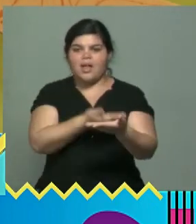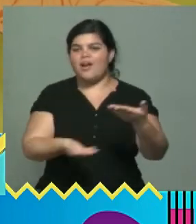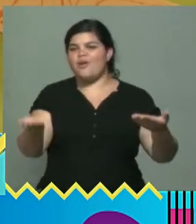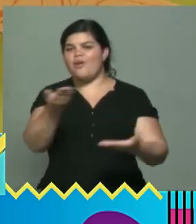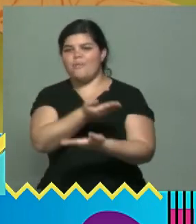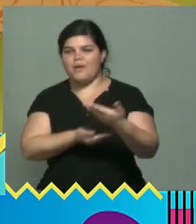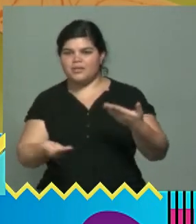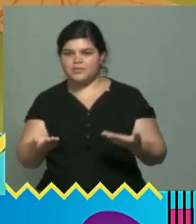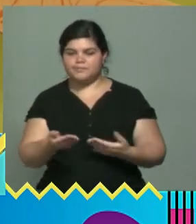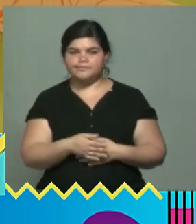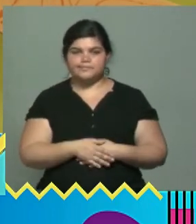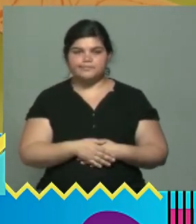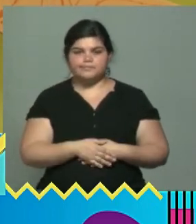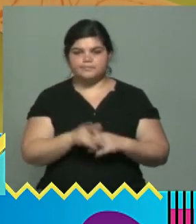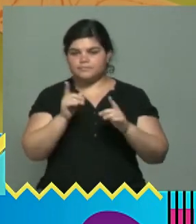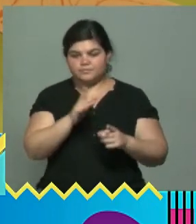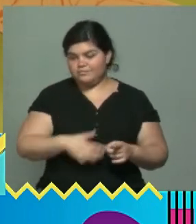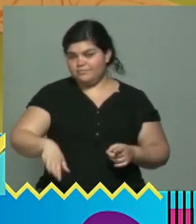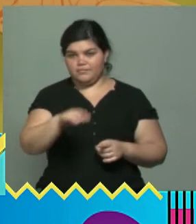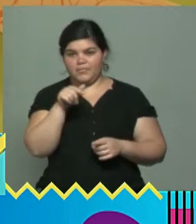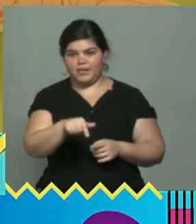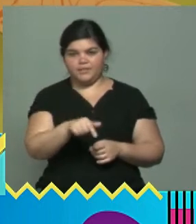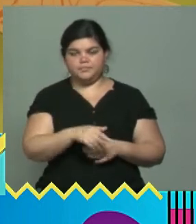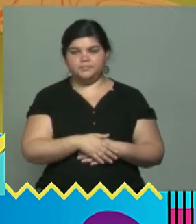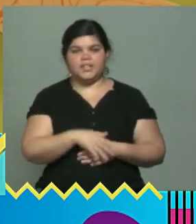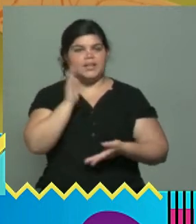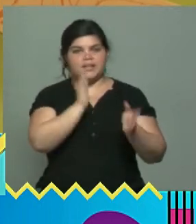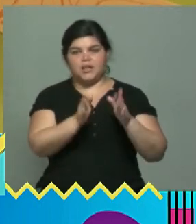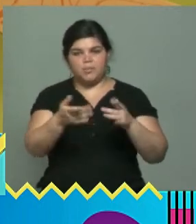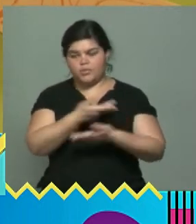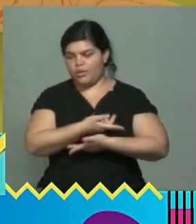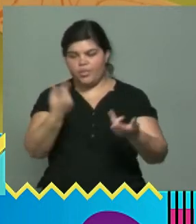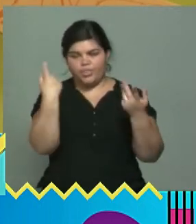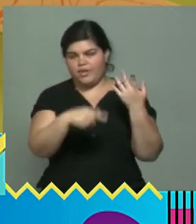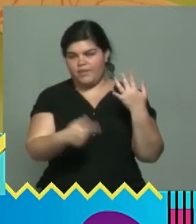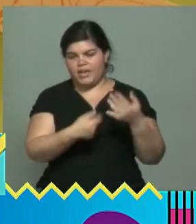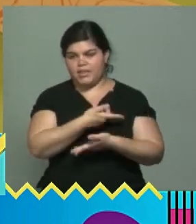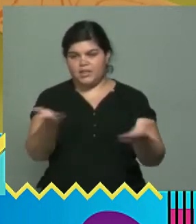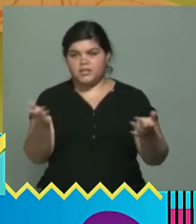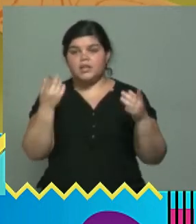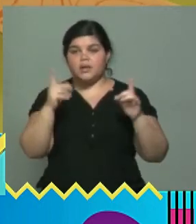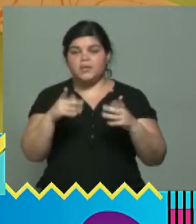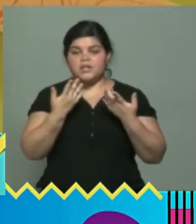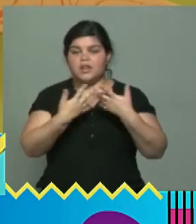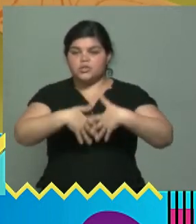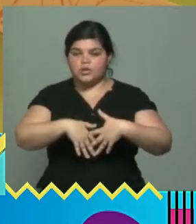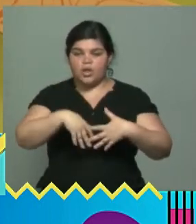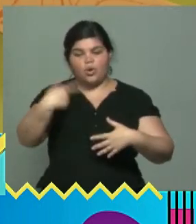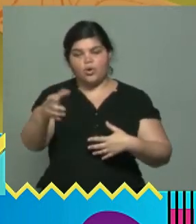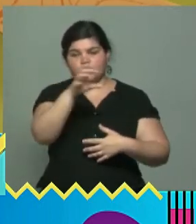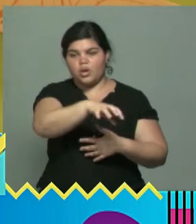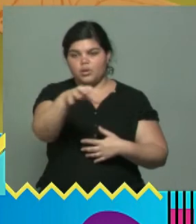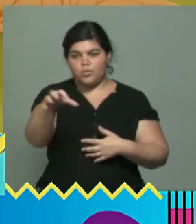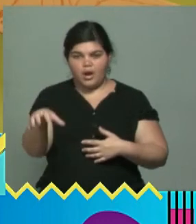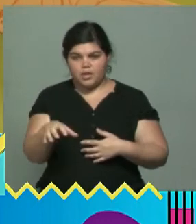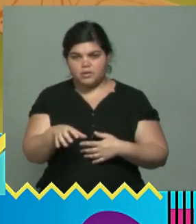año pasado hemos tenido en estos espacios terapéuticos amplios, ¿sí? Y en vinculación con el resto de las instituciones que, como decía